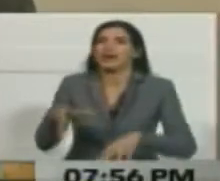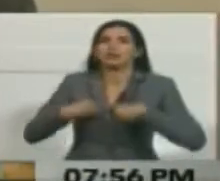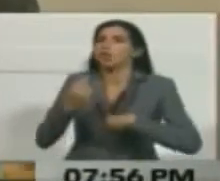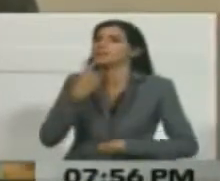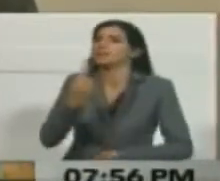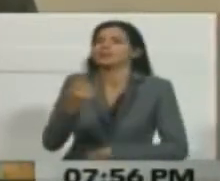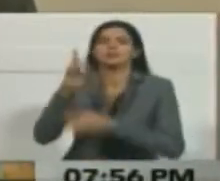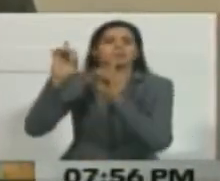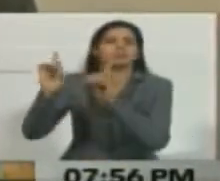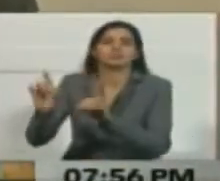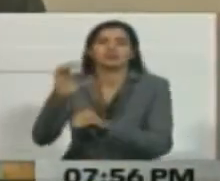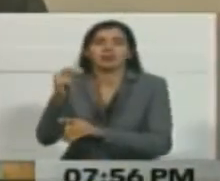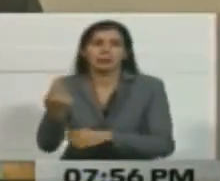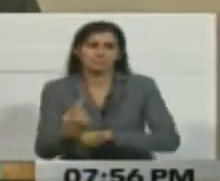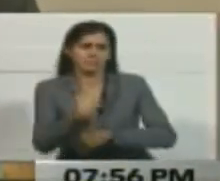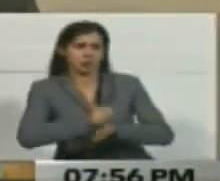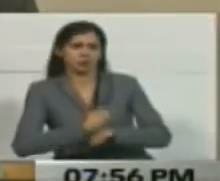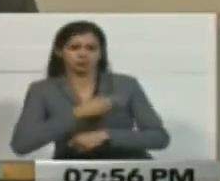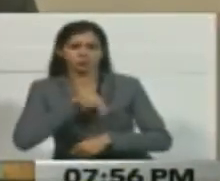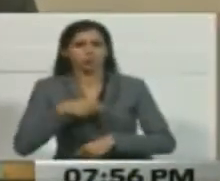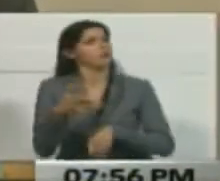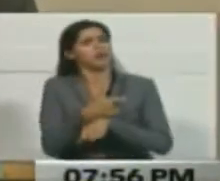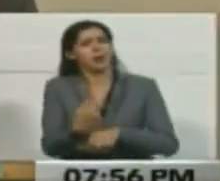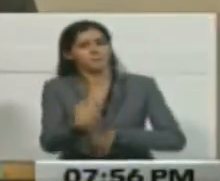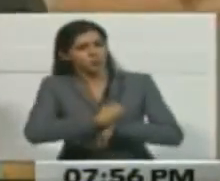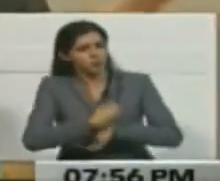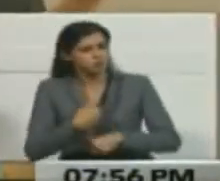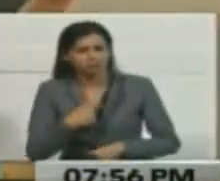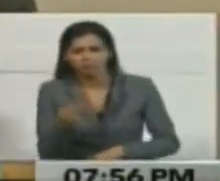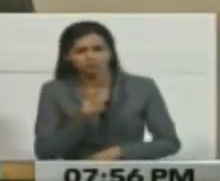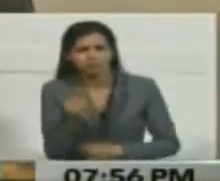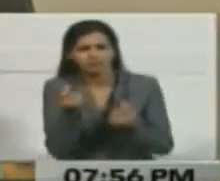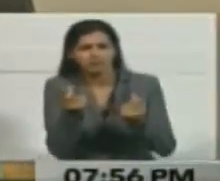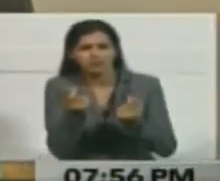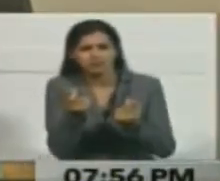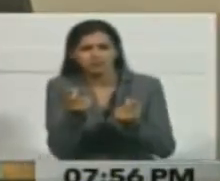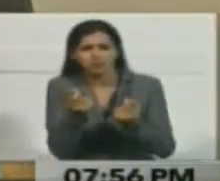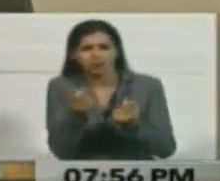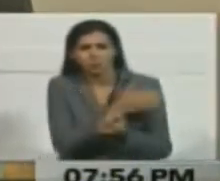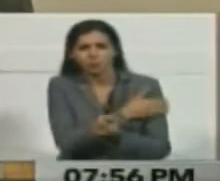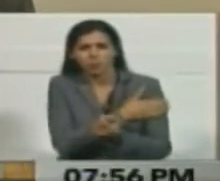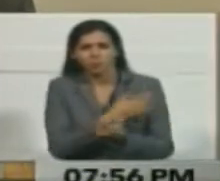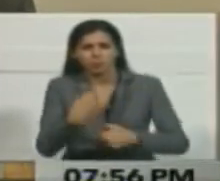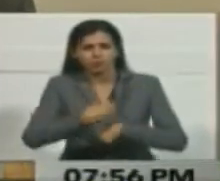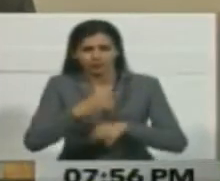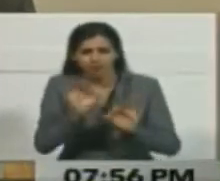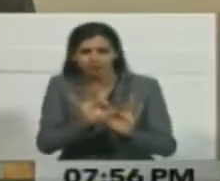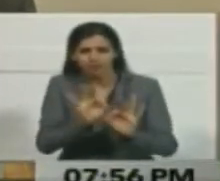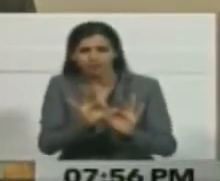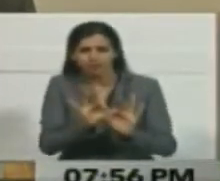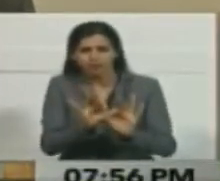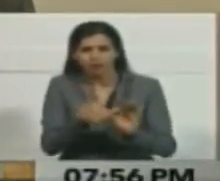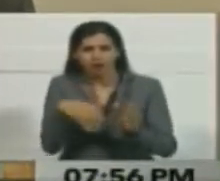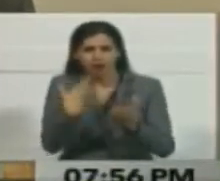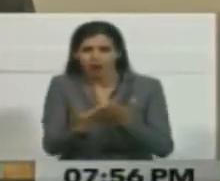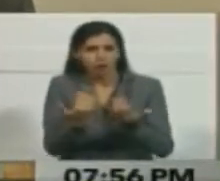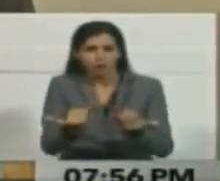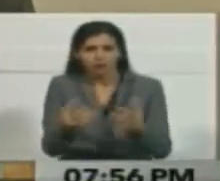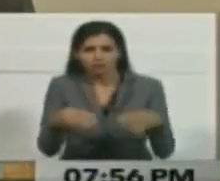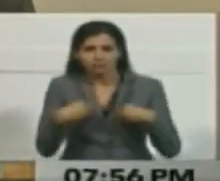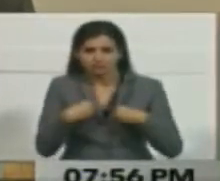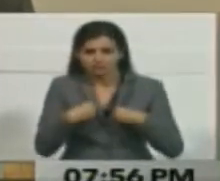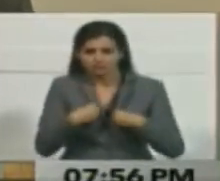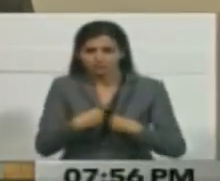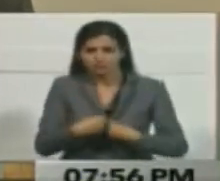imponer absolutamente nada. Al gobierno no le van a imponer la oposición. Esa oposición no le va a imponer la oposición. Pero hasta ahora no lo ha aceptado. No, pero lo van a terminar aceptando.